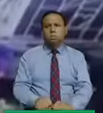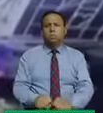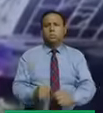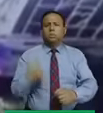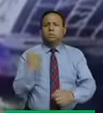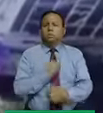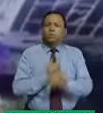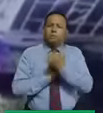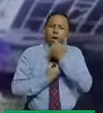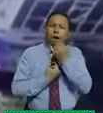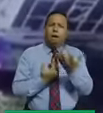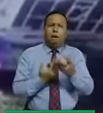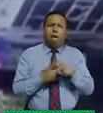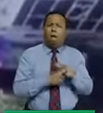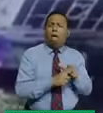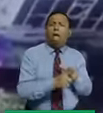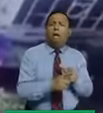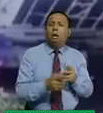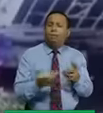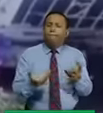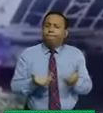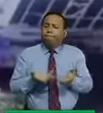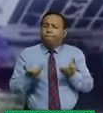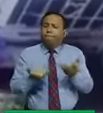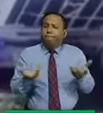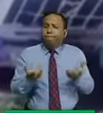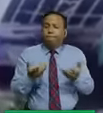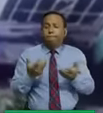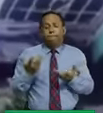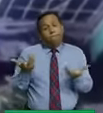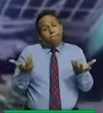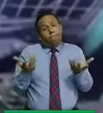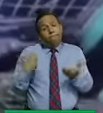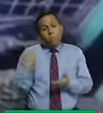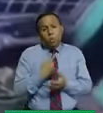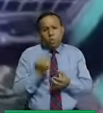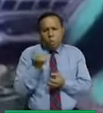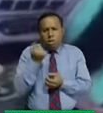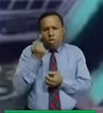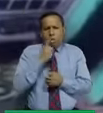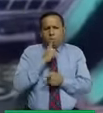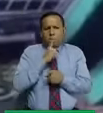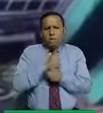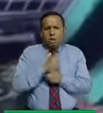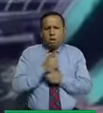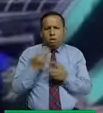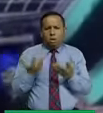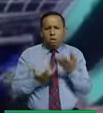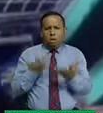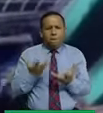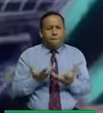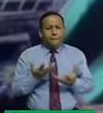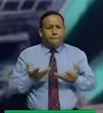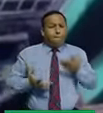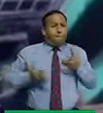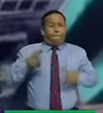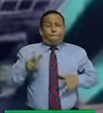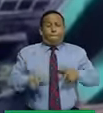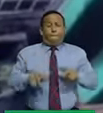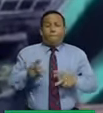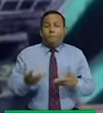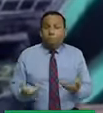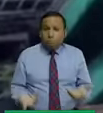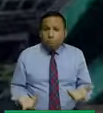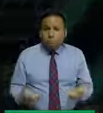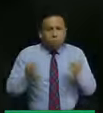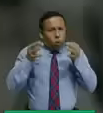correr, pero tiene que llegarle a pasar a cada persona para uno entender lo que se da en esta situación. En